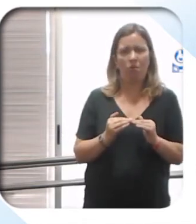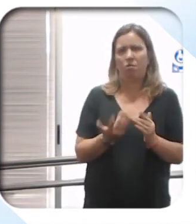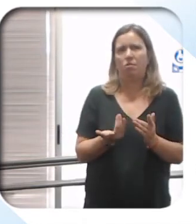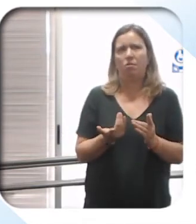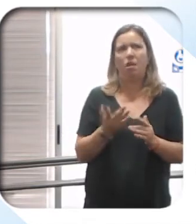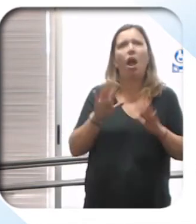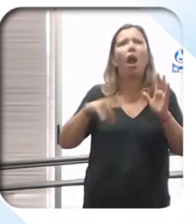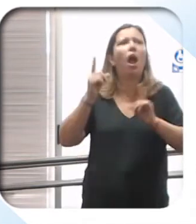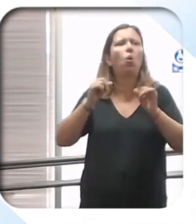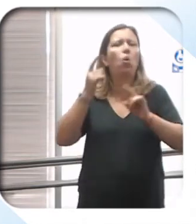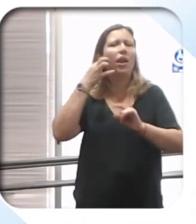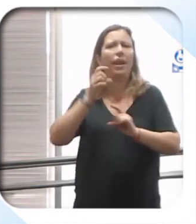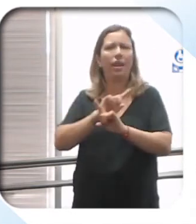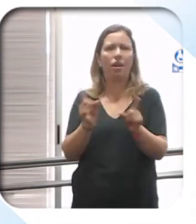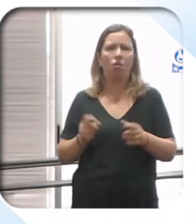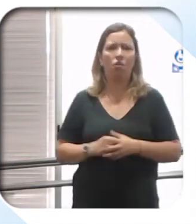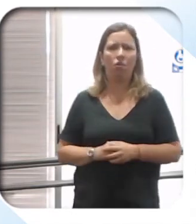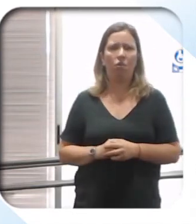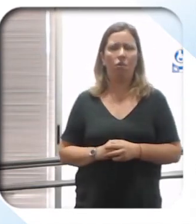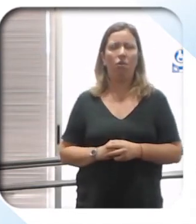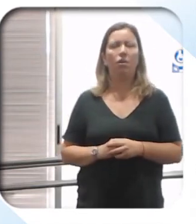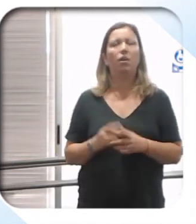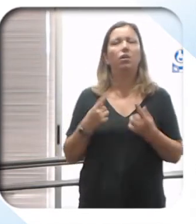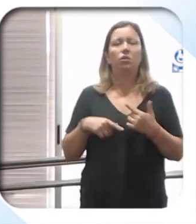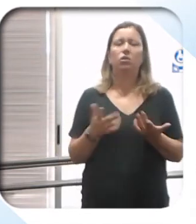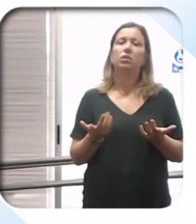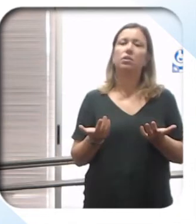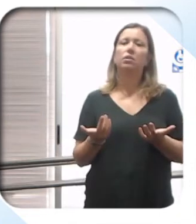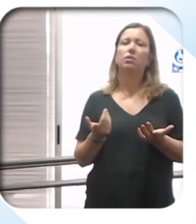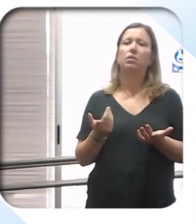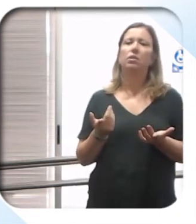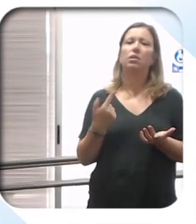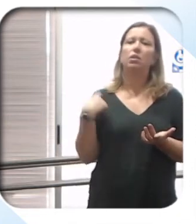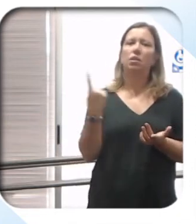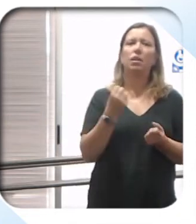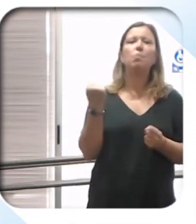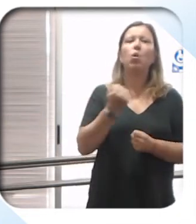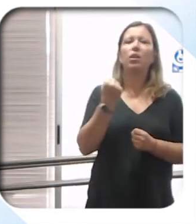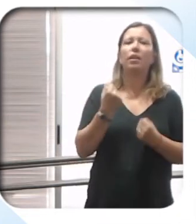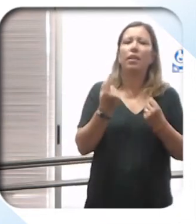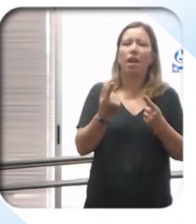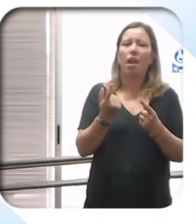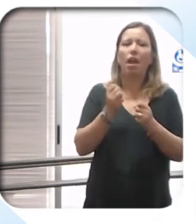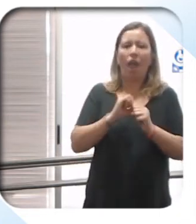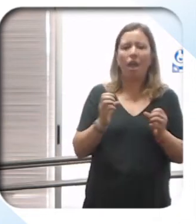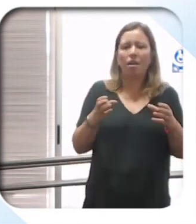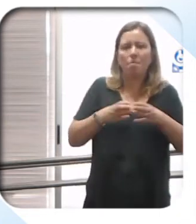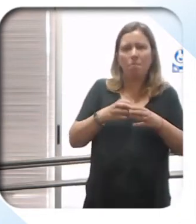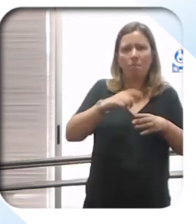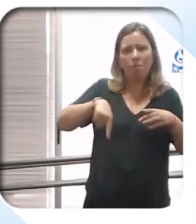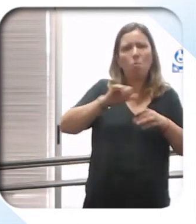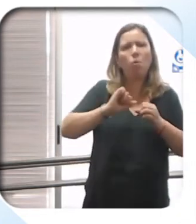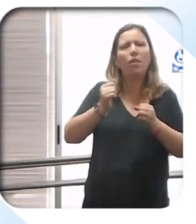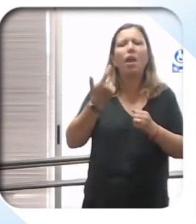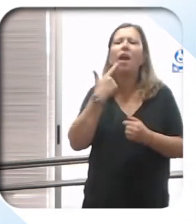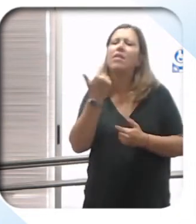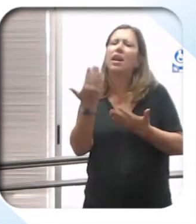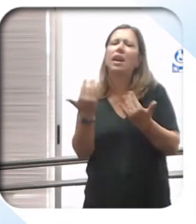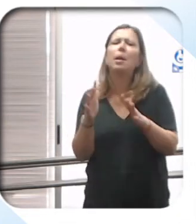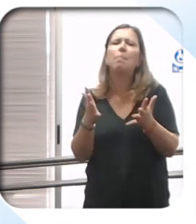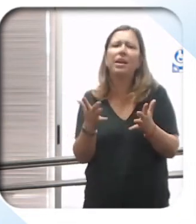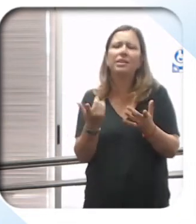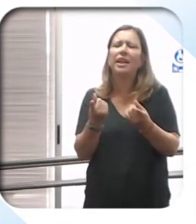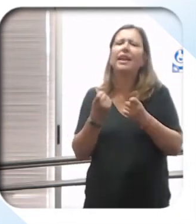que no. Que no es igual. Entonces, consideramos que les brindamos los espacios necesarios para escuchar sus voces,